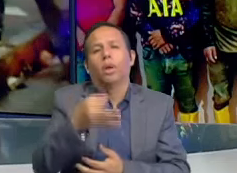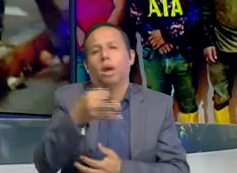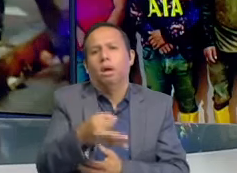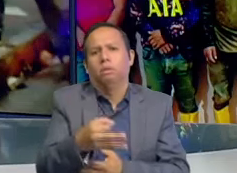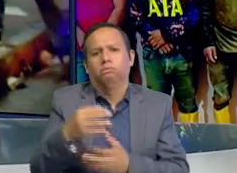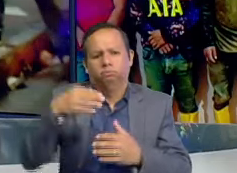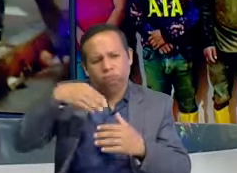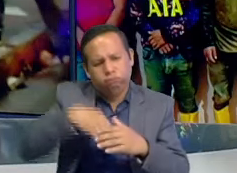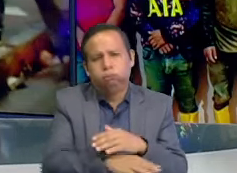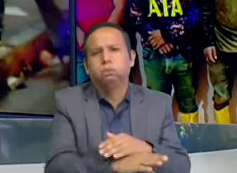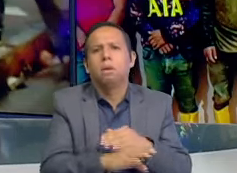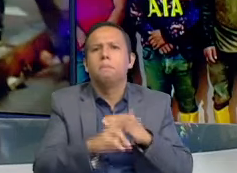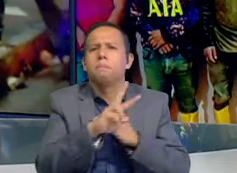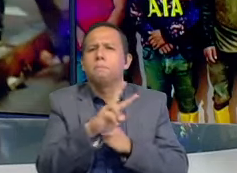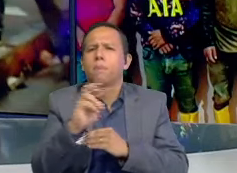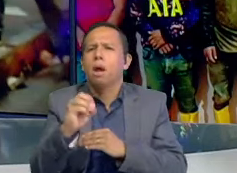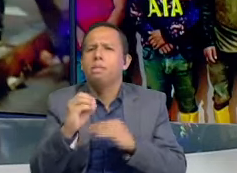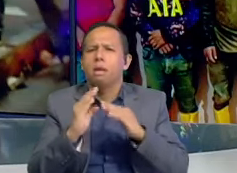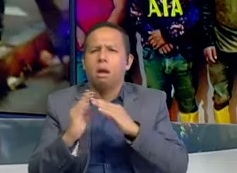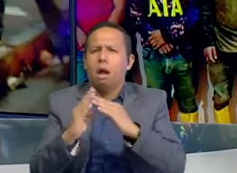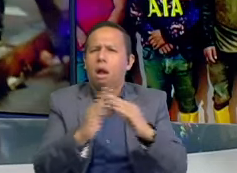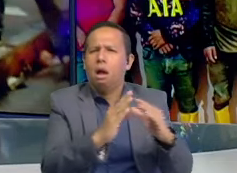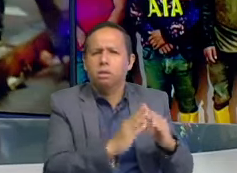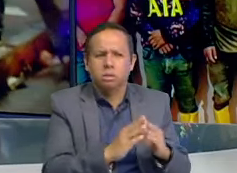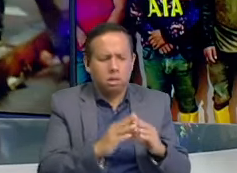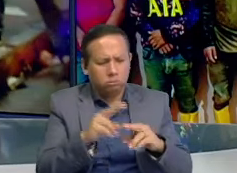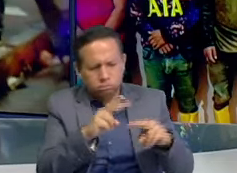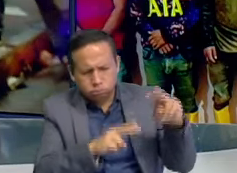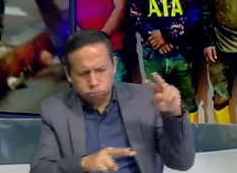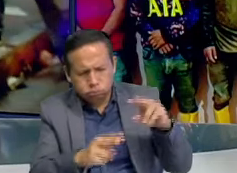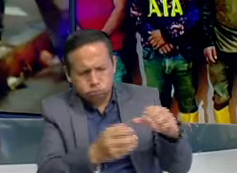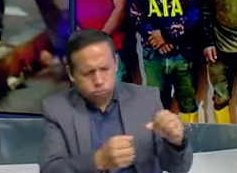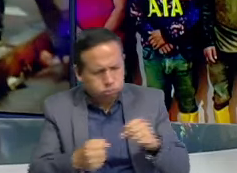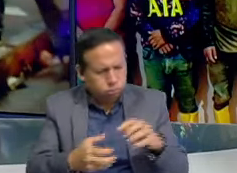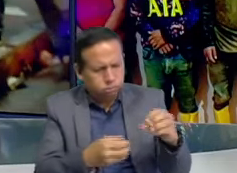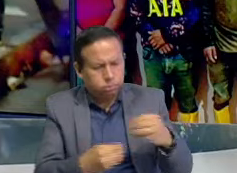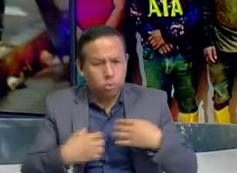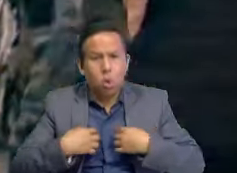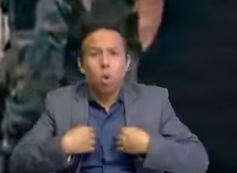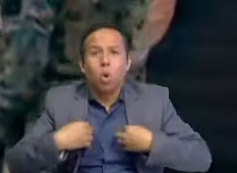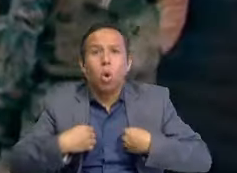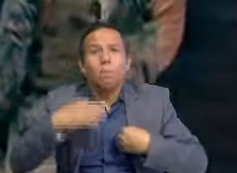de 20 casas, se encontró también uniformes policiales y militares.